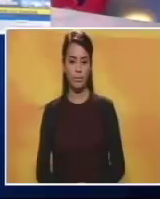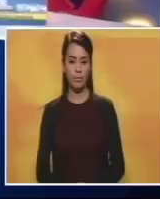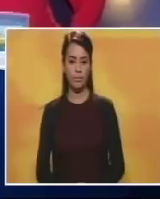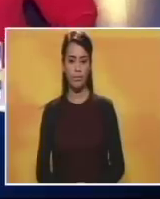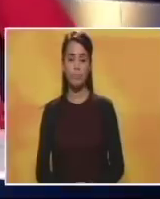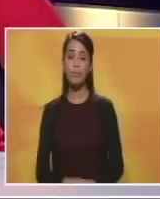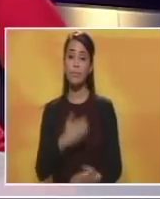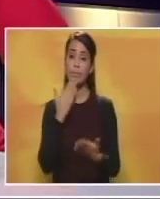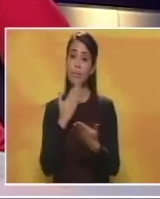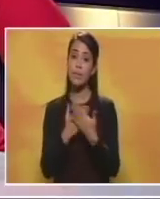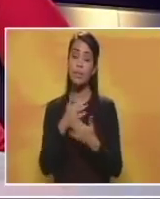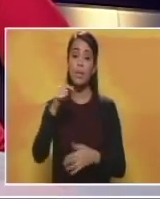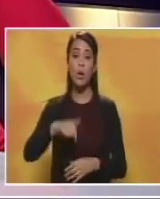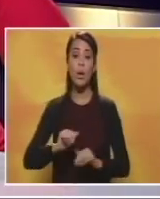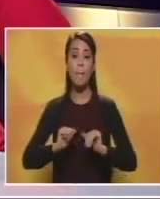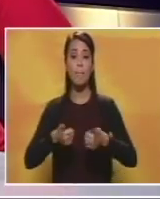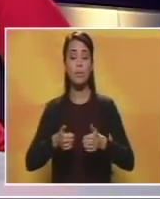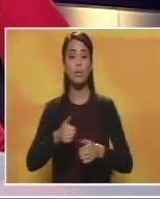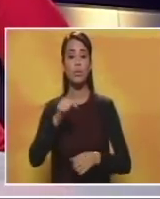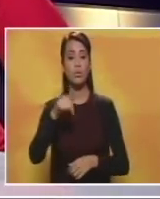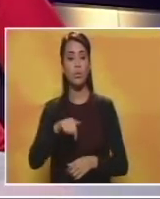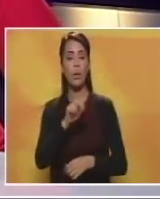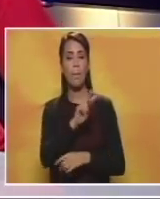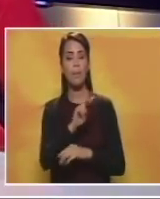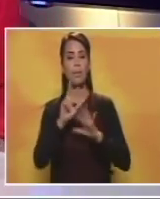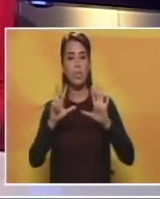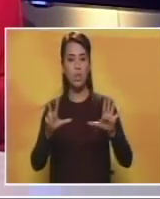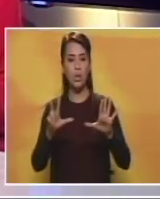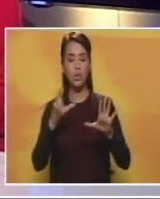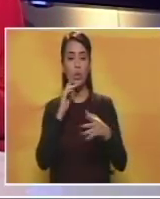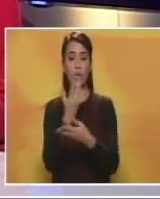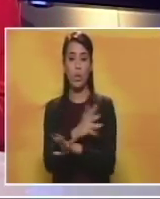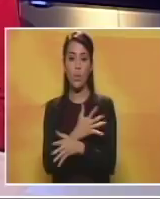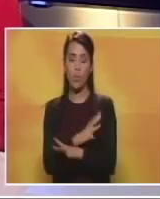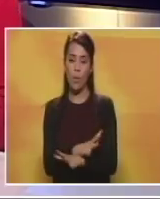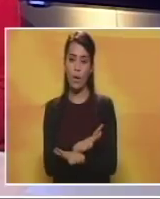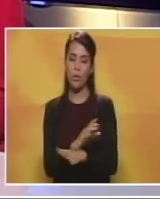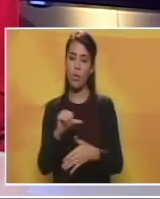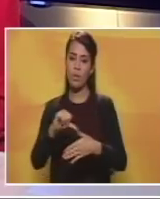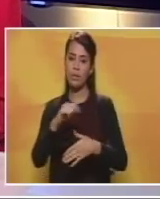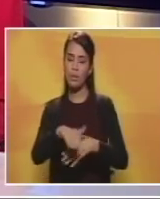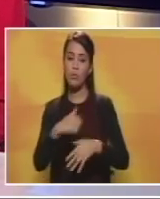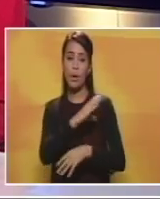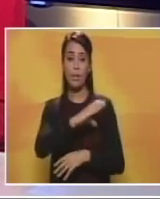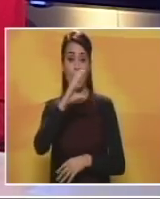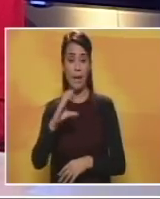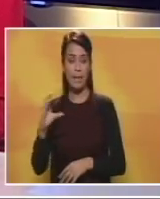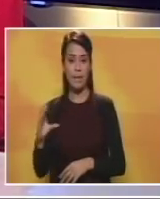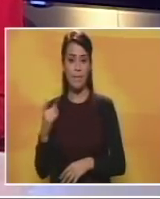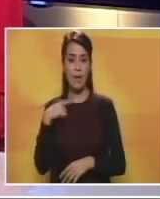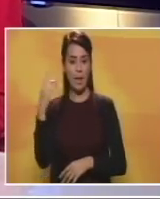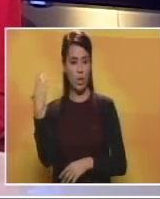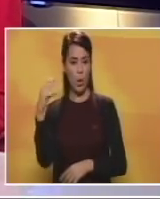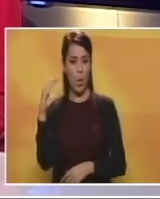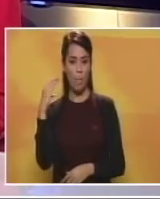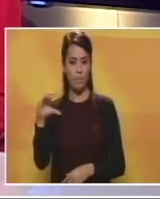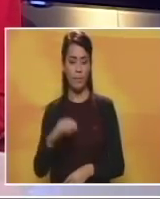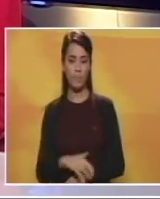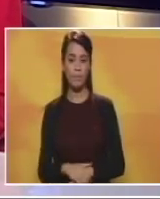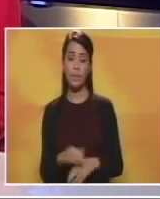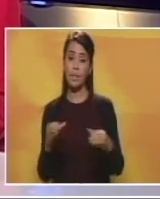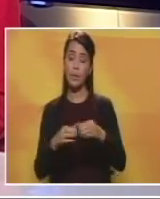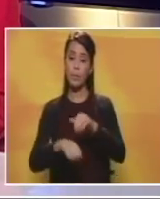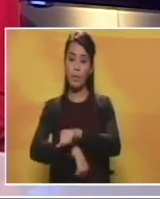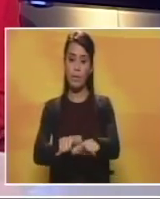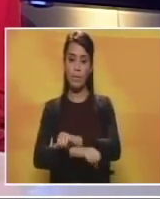Gracias, Hendrina. Y hoy inició también la edición 28 de los Juegos Centroamericanos y del Caribe en Barranquilla, Colombia. Y la selección de